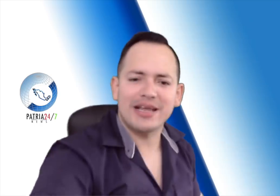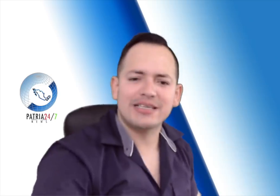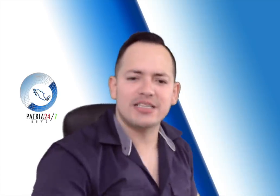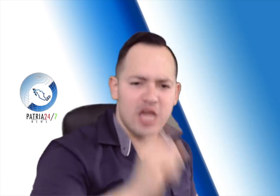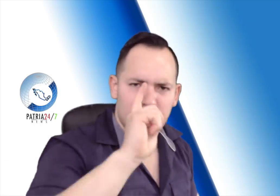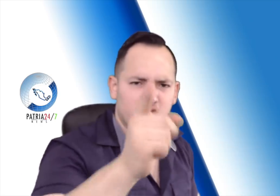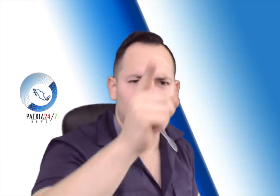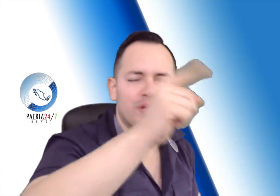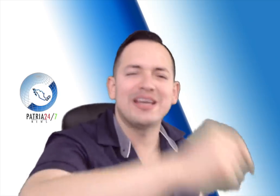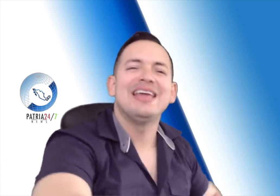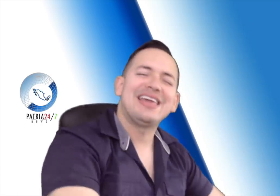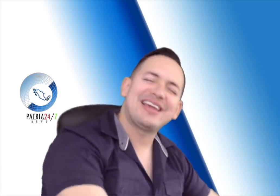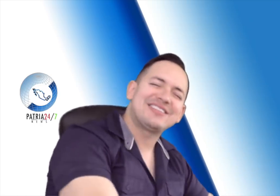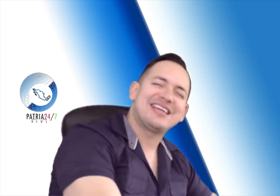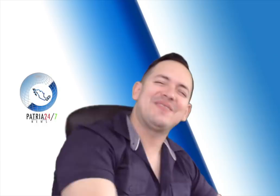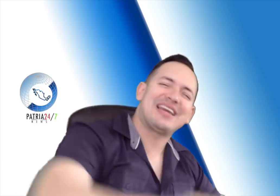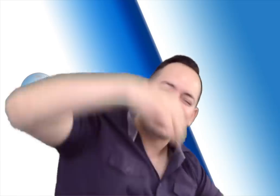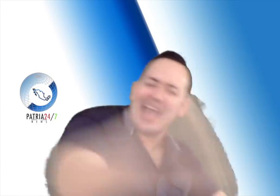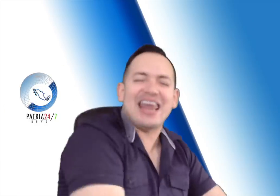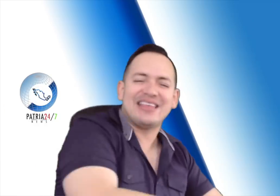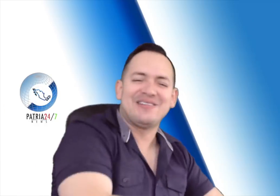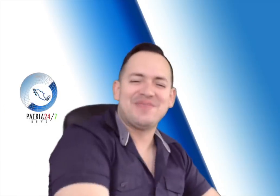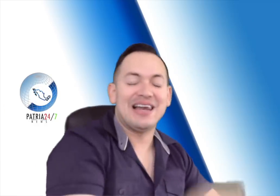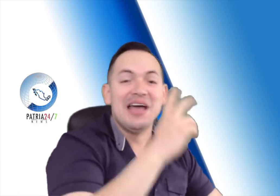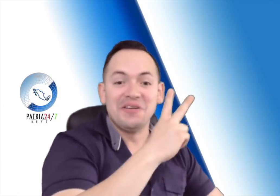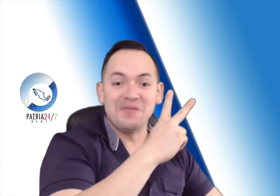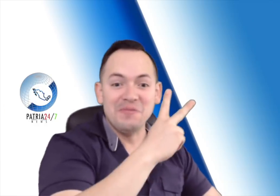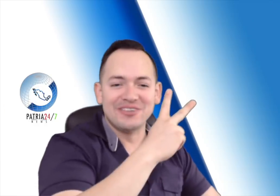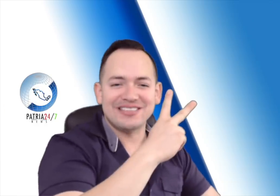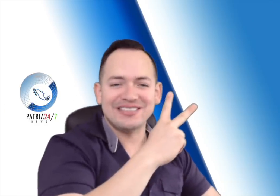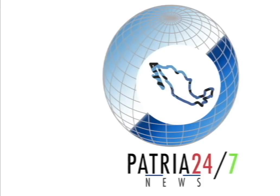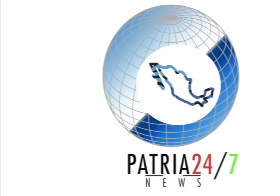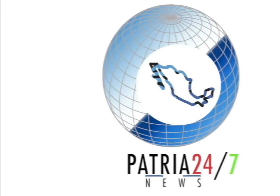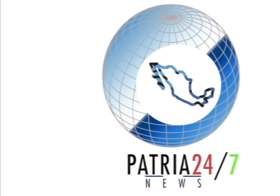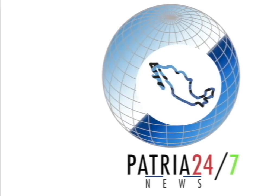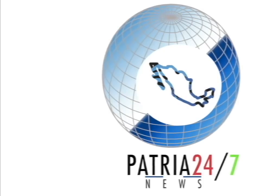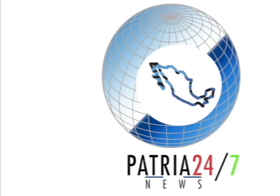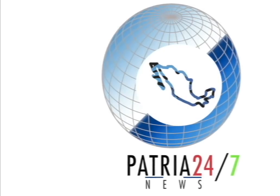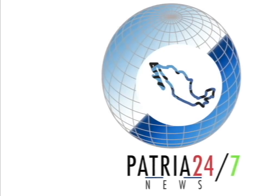Times para decirles que se informen y que no se dejen ver la cara de Nopal. ¡Nos vemos!